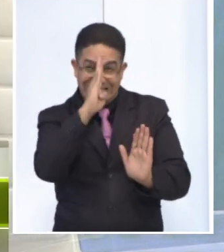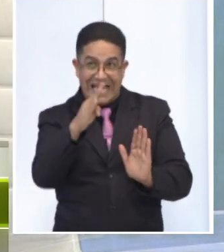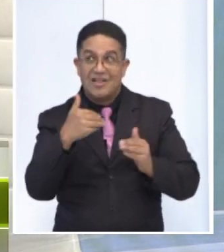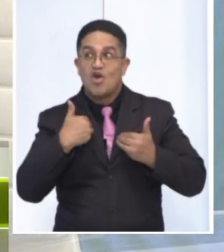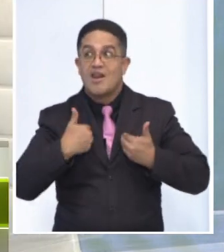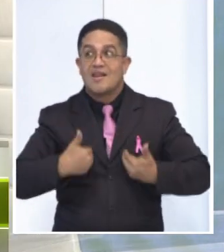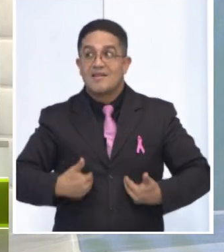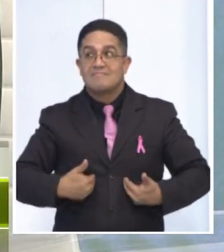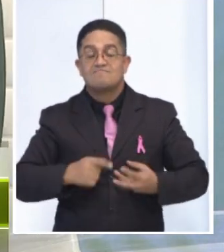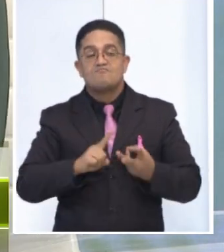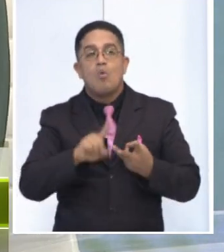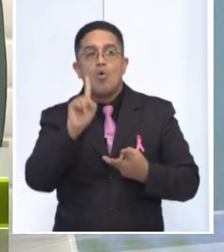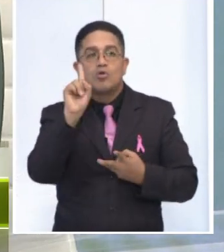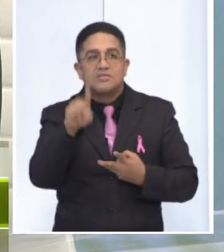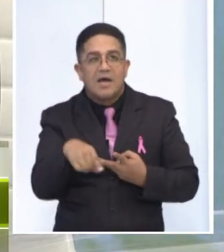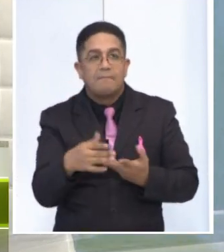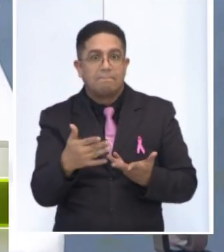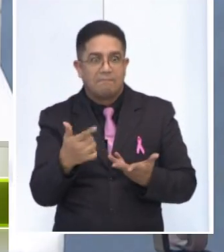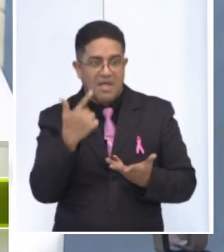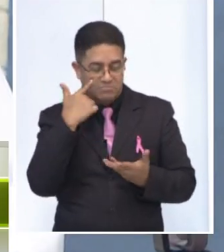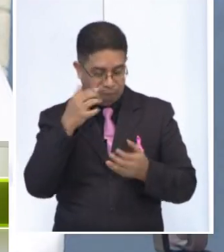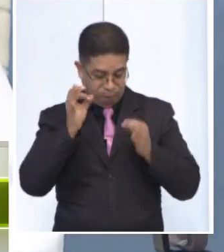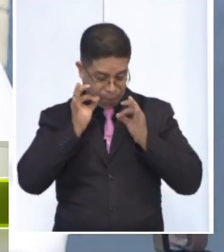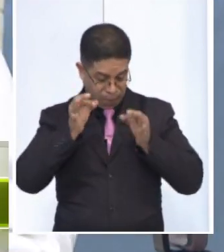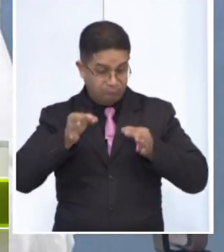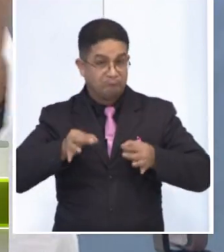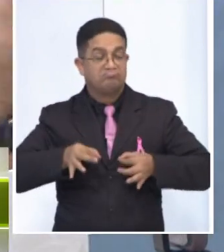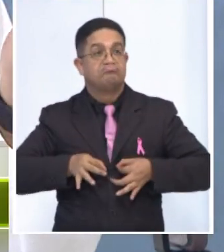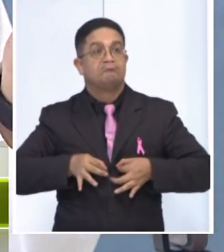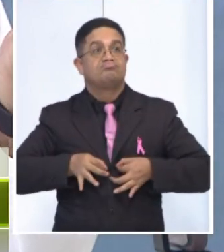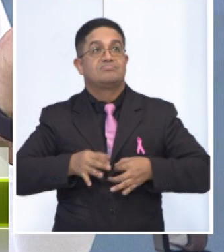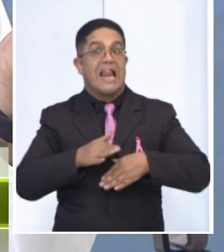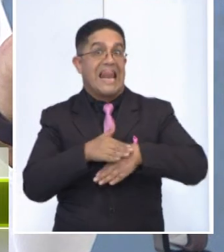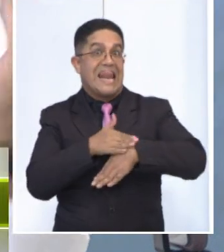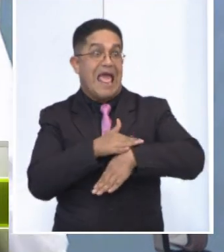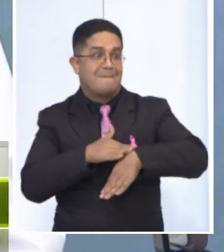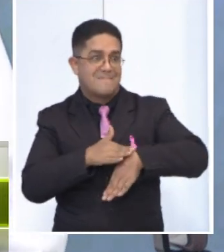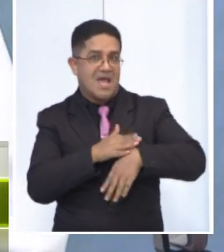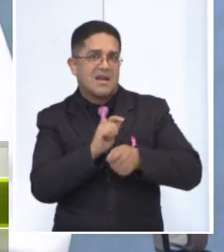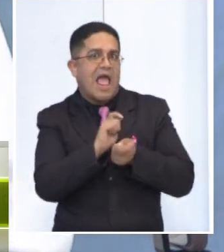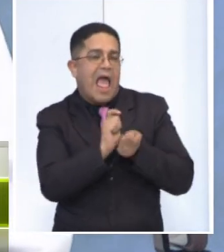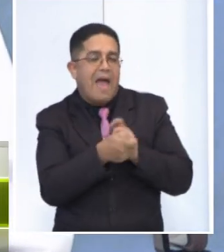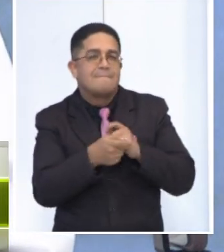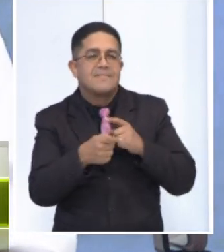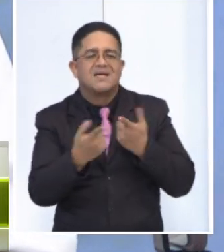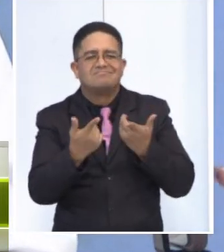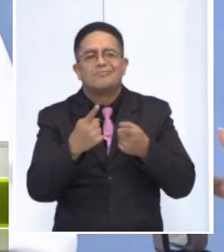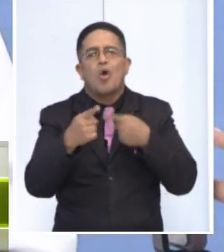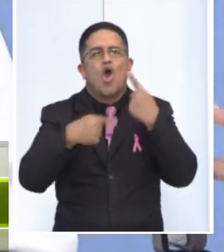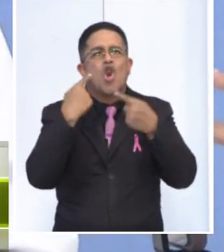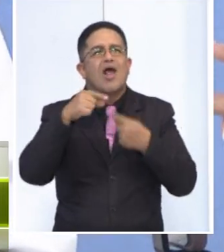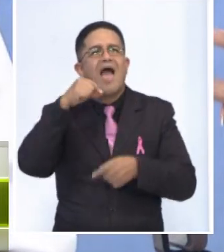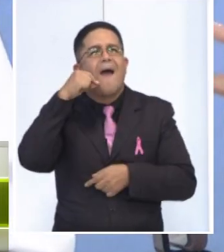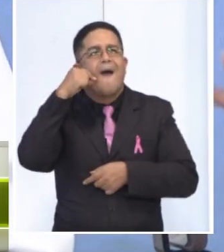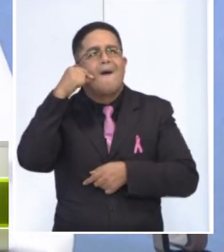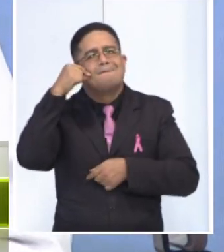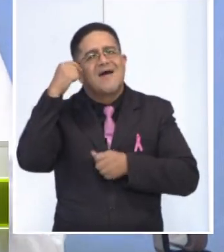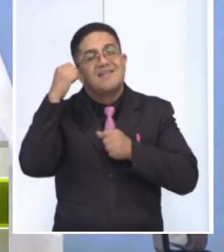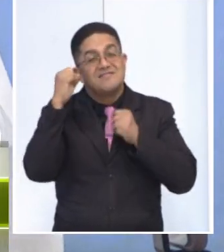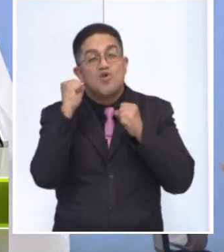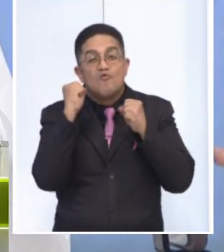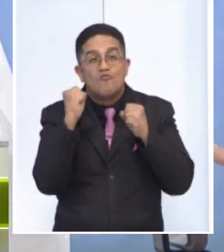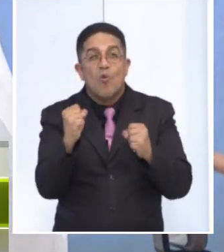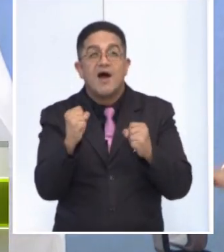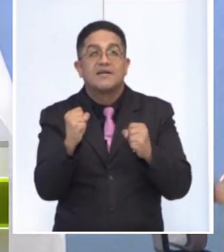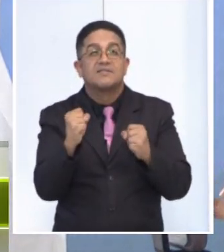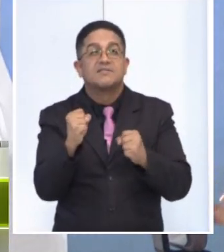que también se ve reflejado en la parte de la piel. En la parte del piel, exactamente. La piel adopta una coloración amarillenta, pálida, amarillenta.